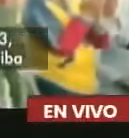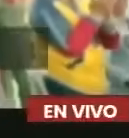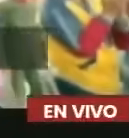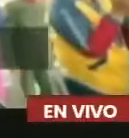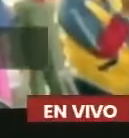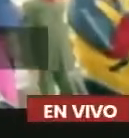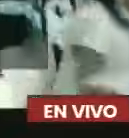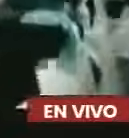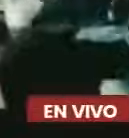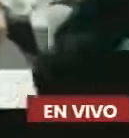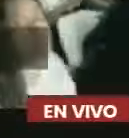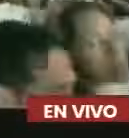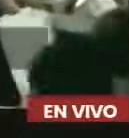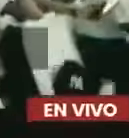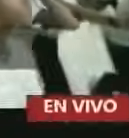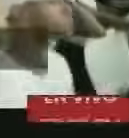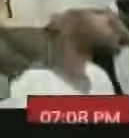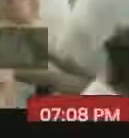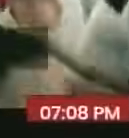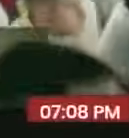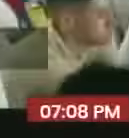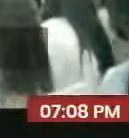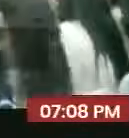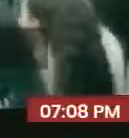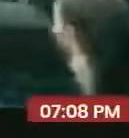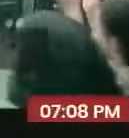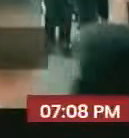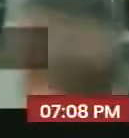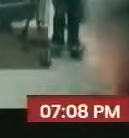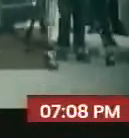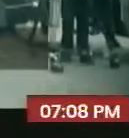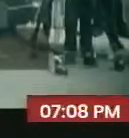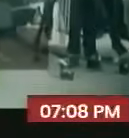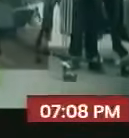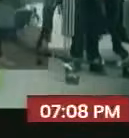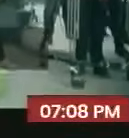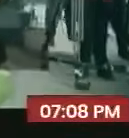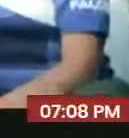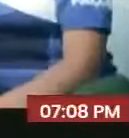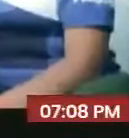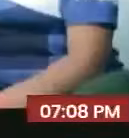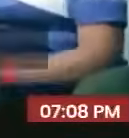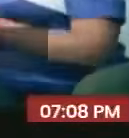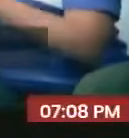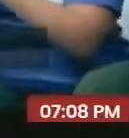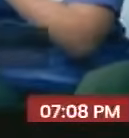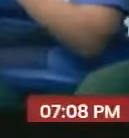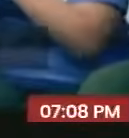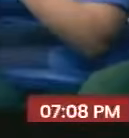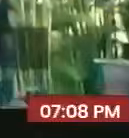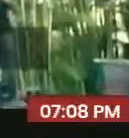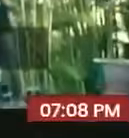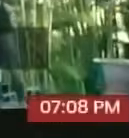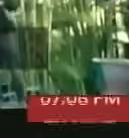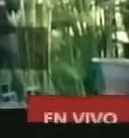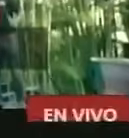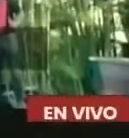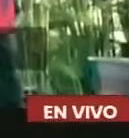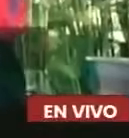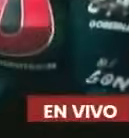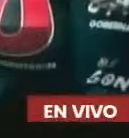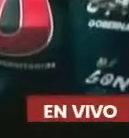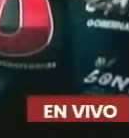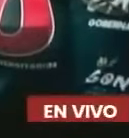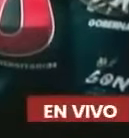Esequiba definitivamente. Porque la victoria nos pertenece, la victoria es nuestra, muchachos. Presidente de Guyana,